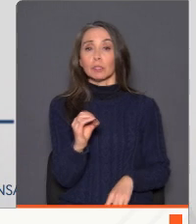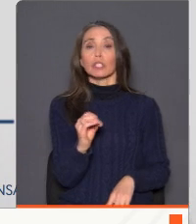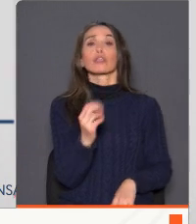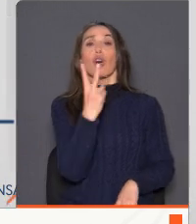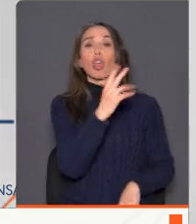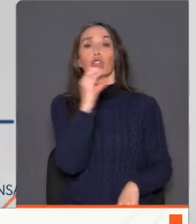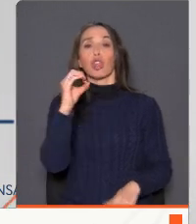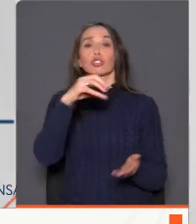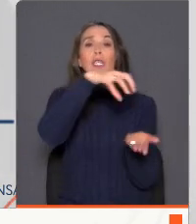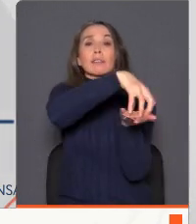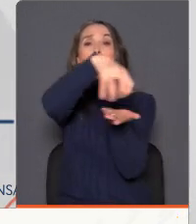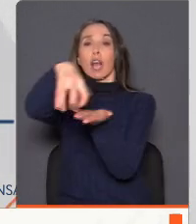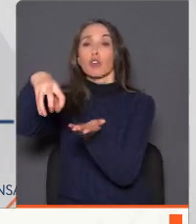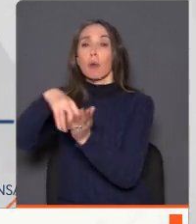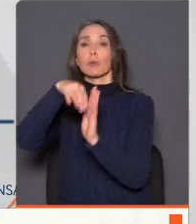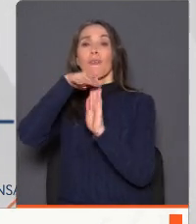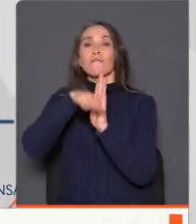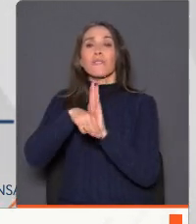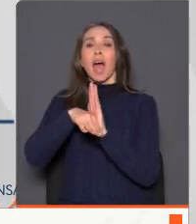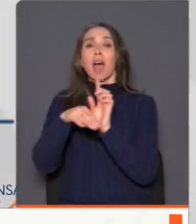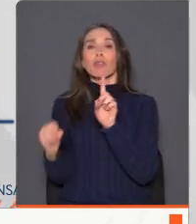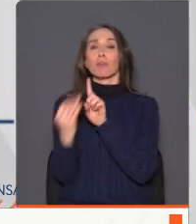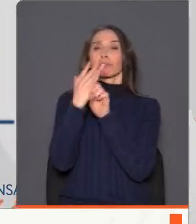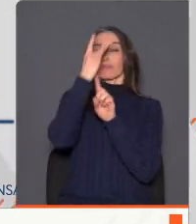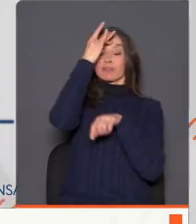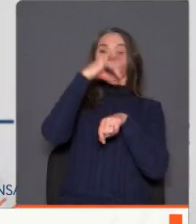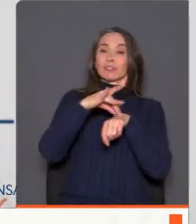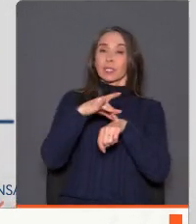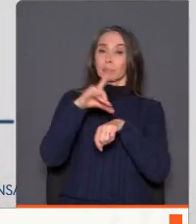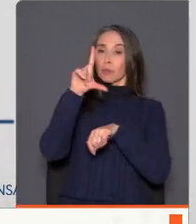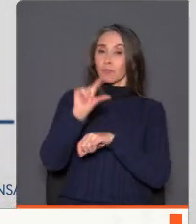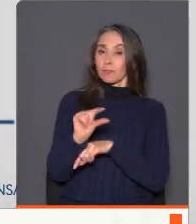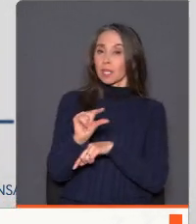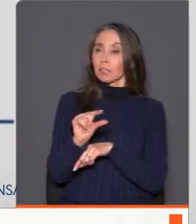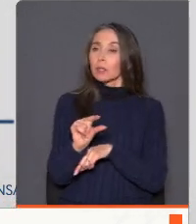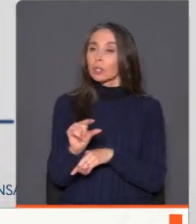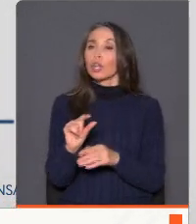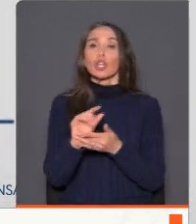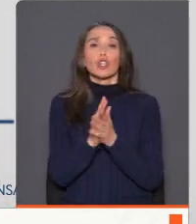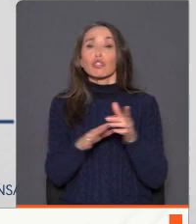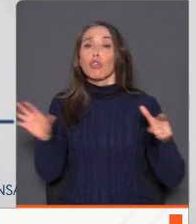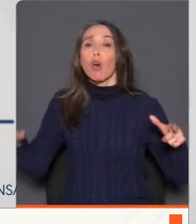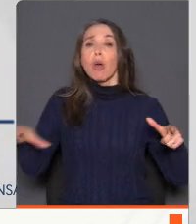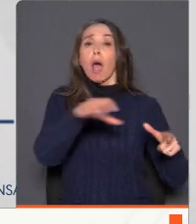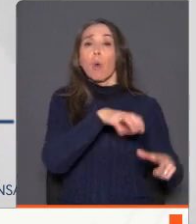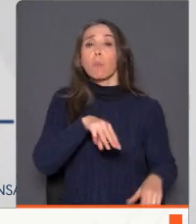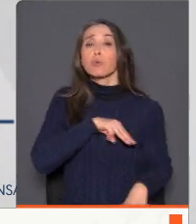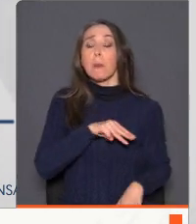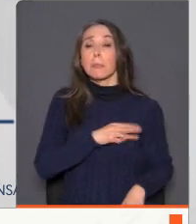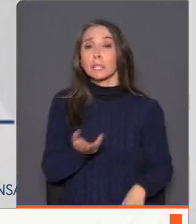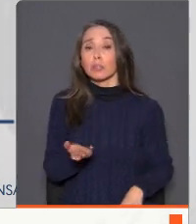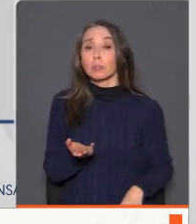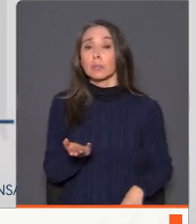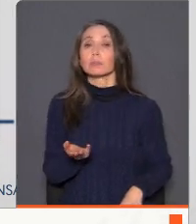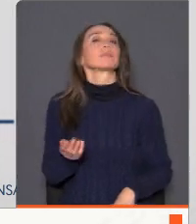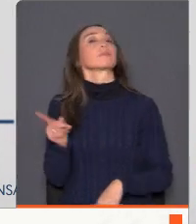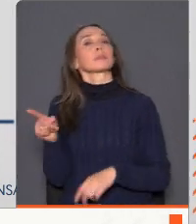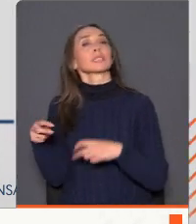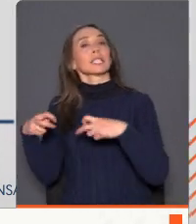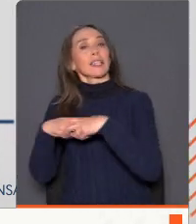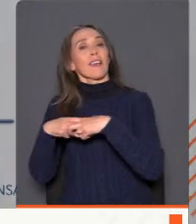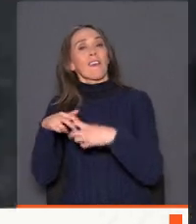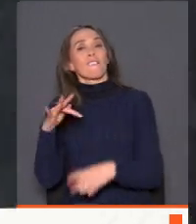del país en fase de bajo impacto sanitario, entre ellas todas las de la región metropolitana. Pero ni el llamado de FEDETUR ni